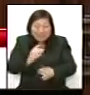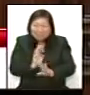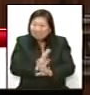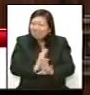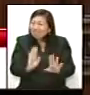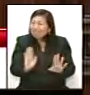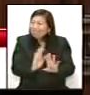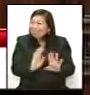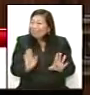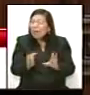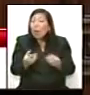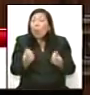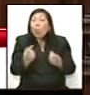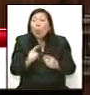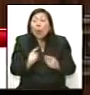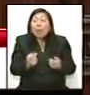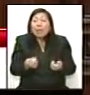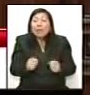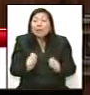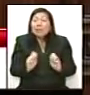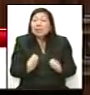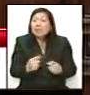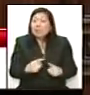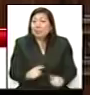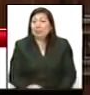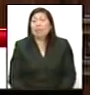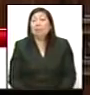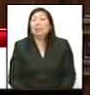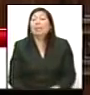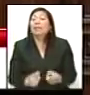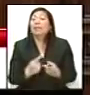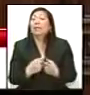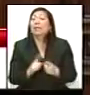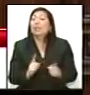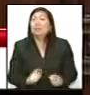qué? Tiene la cláusula que le permite que la diferencia